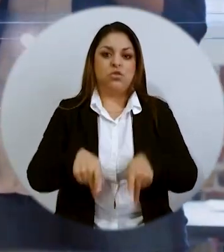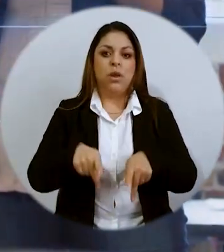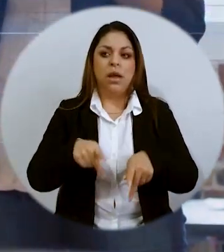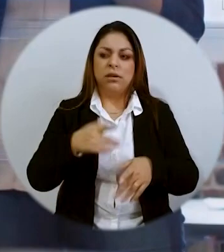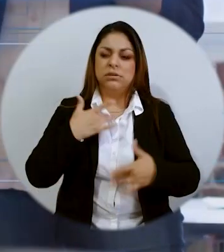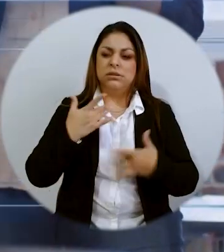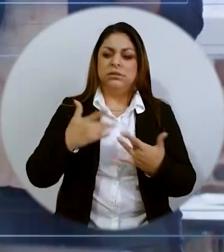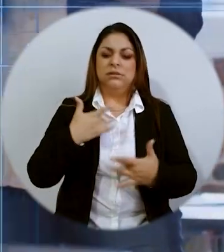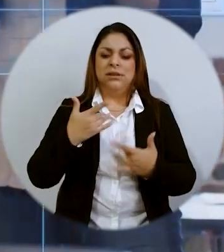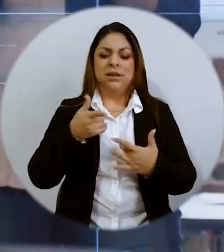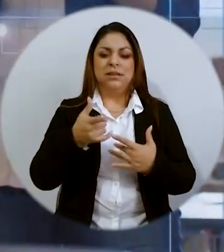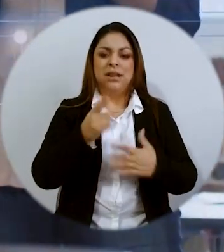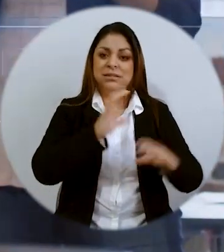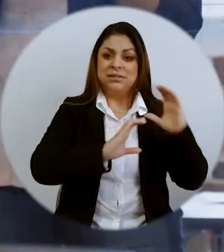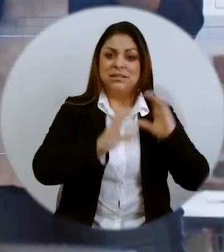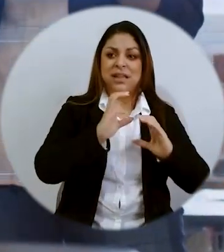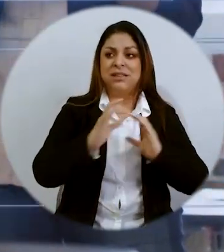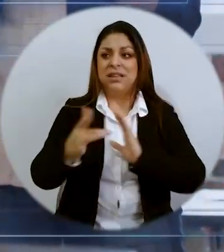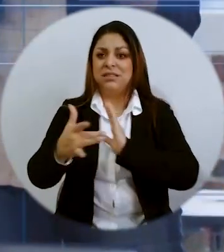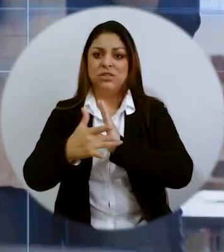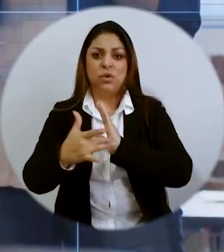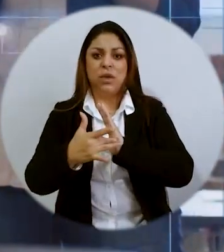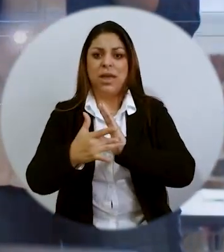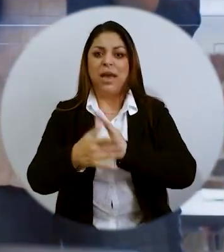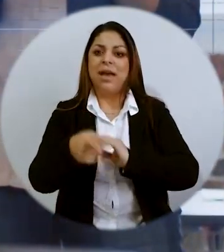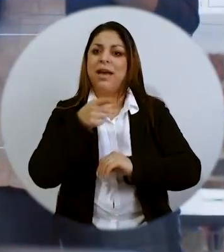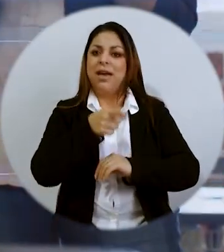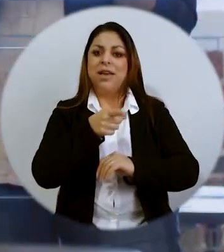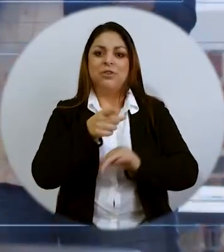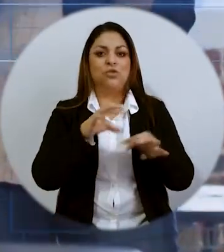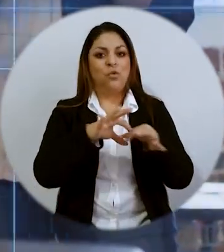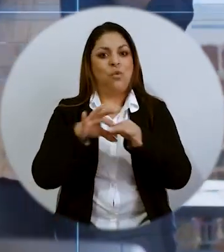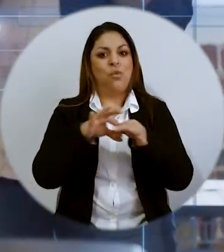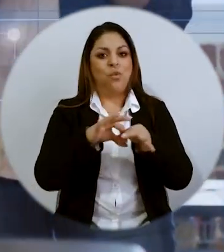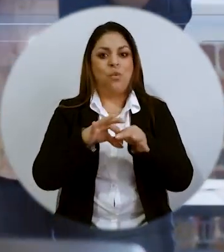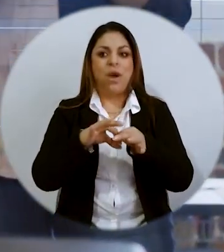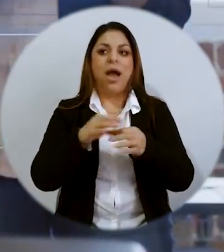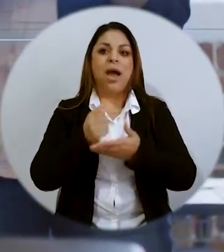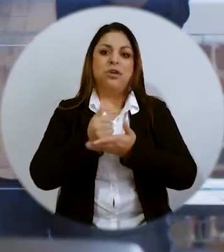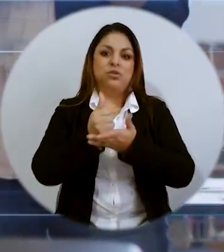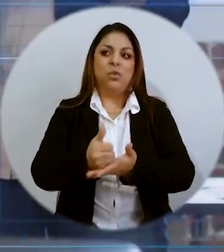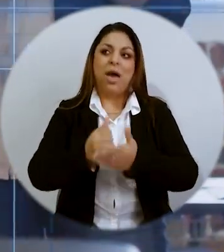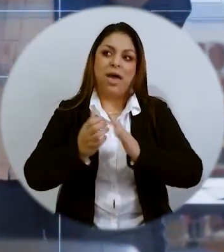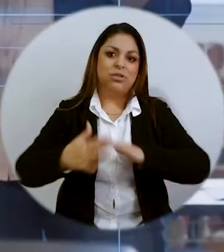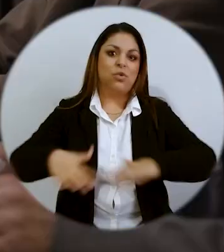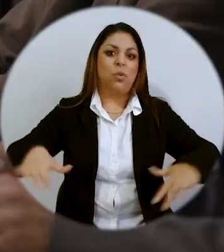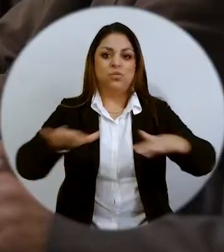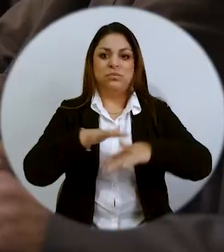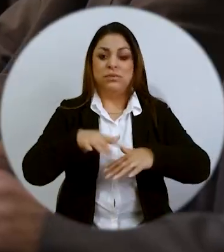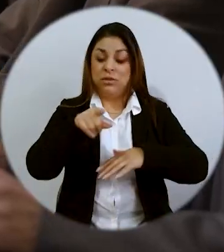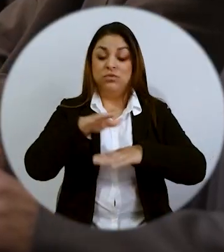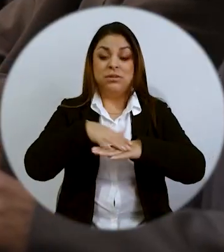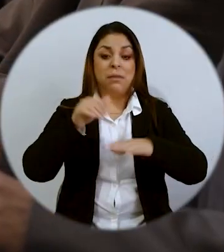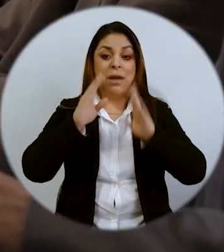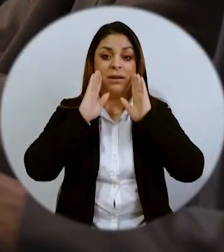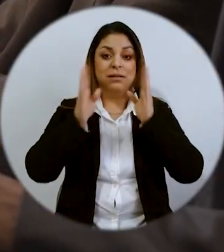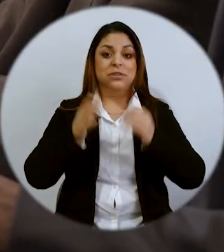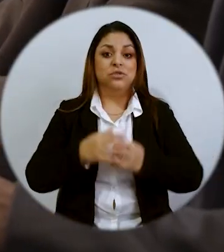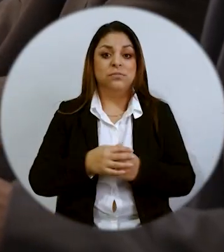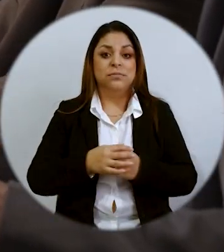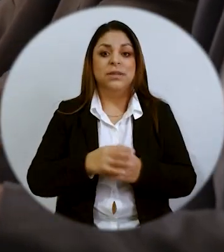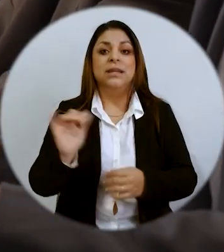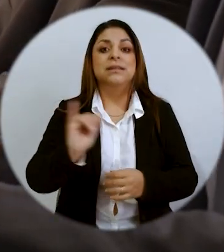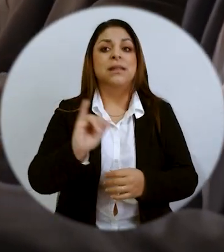percepción de que en la ciencia y la tecnología se trabaja por el bien común. Eso nos llamó mucho la atención.